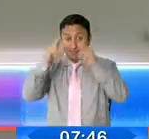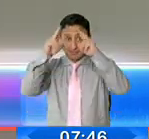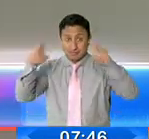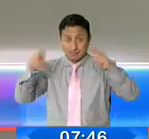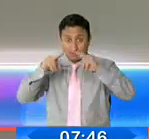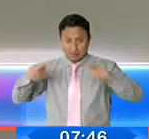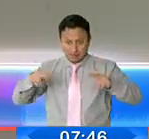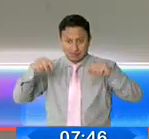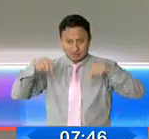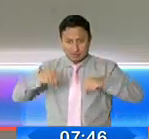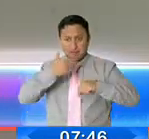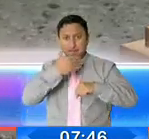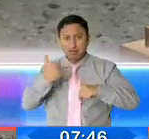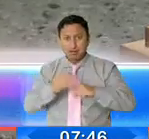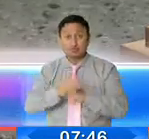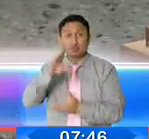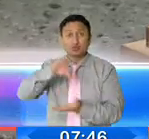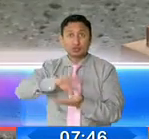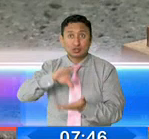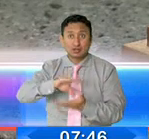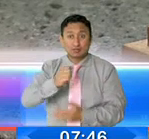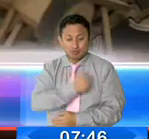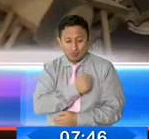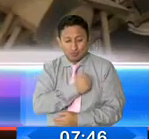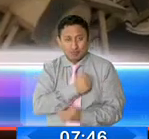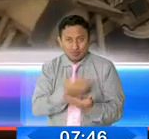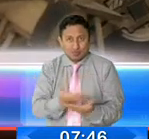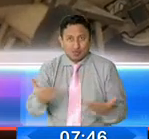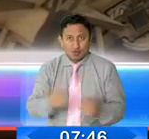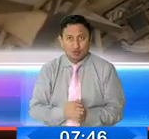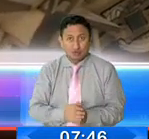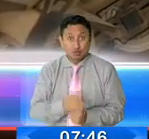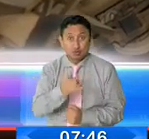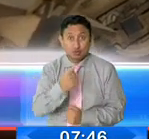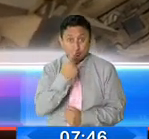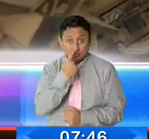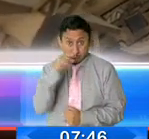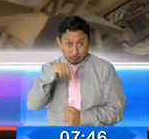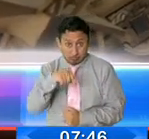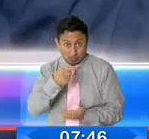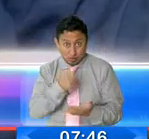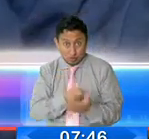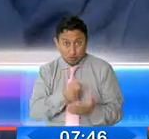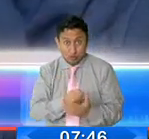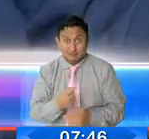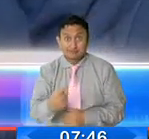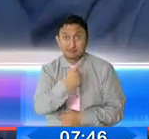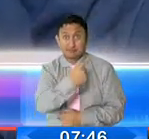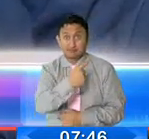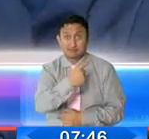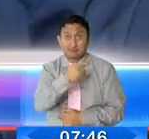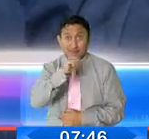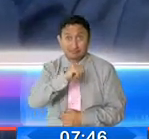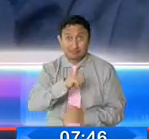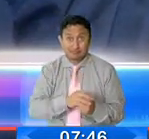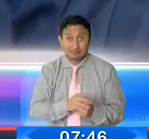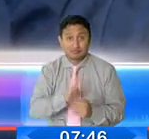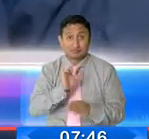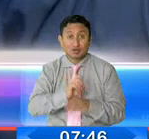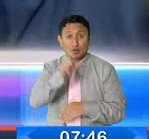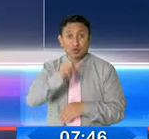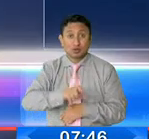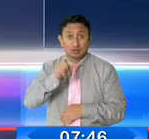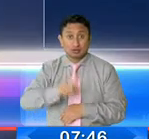armen ciudades de nacimiento con lo nuestro. Si usted está interesado en estas piezas elaboradas por manos